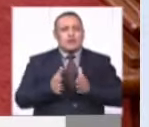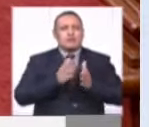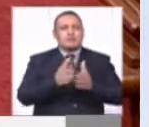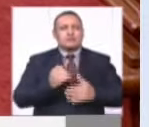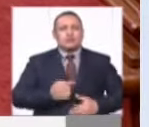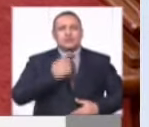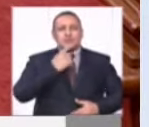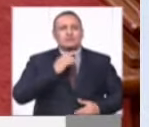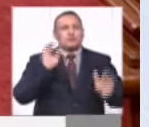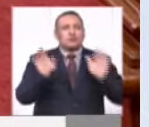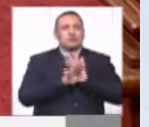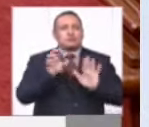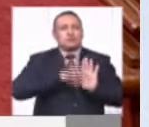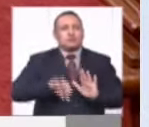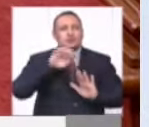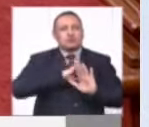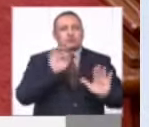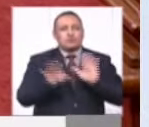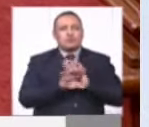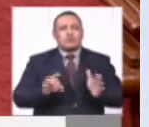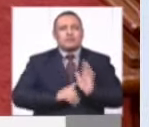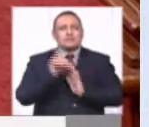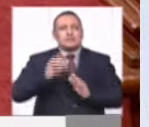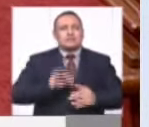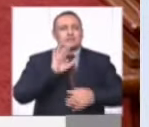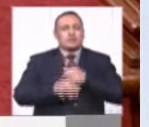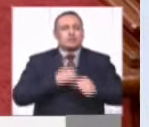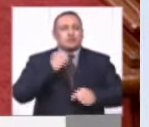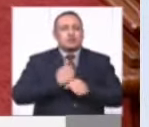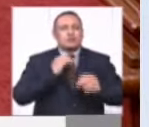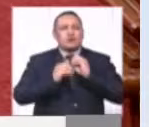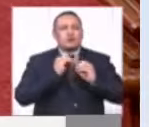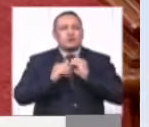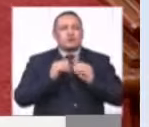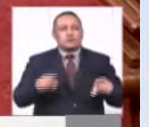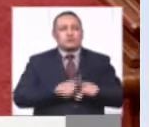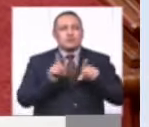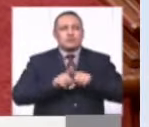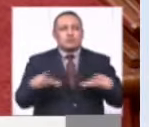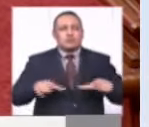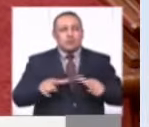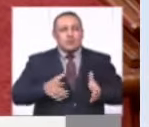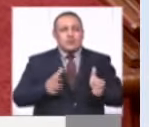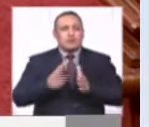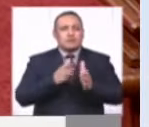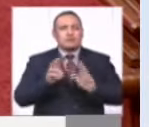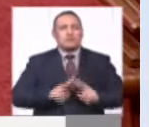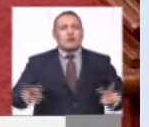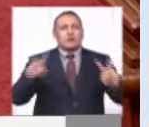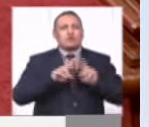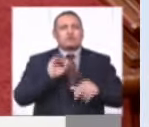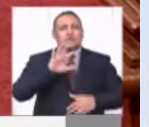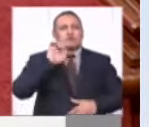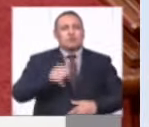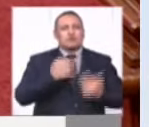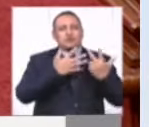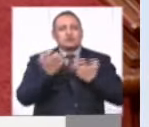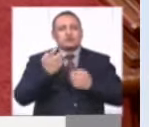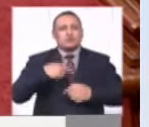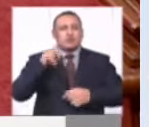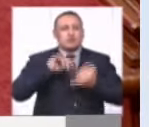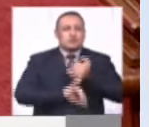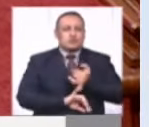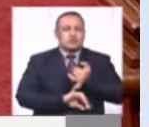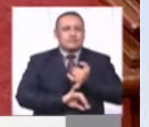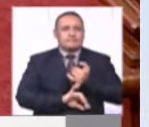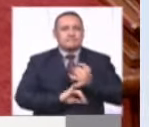Son proyectos que se van a desarrollar en 5 años de mejoramiento y mantenimiento de vías por un valor aproximado de 5.800 millones de